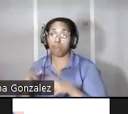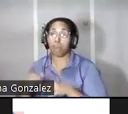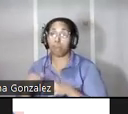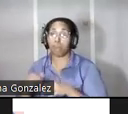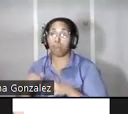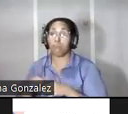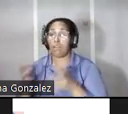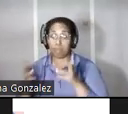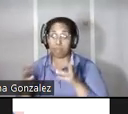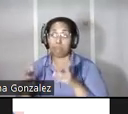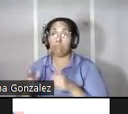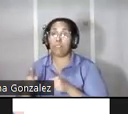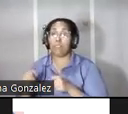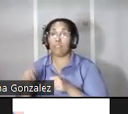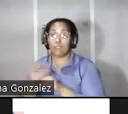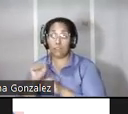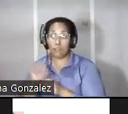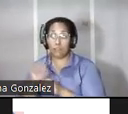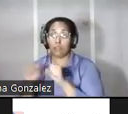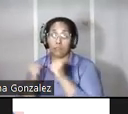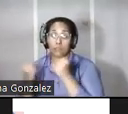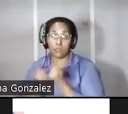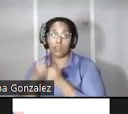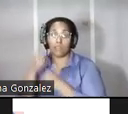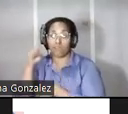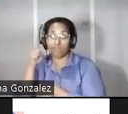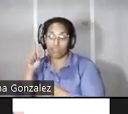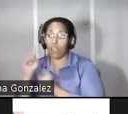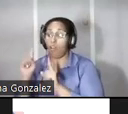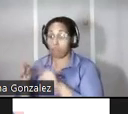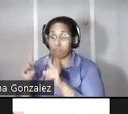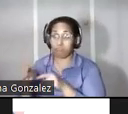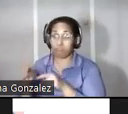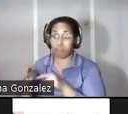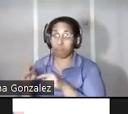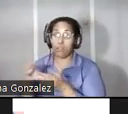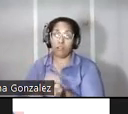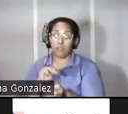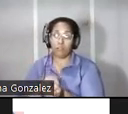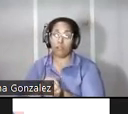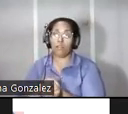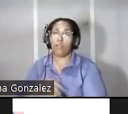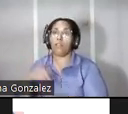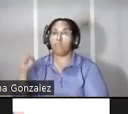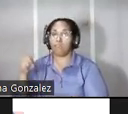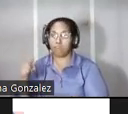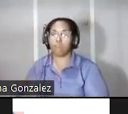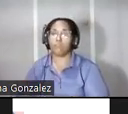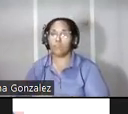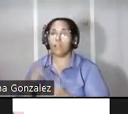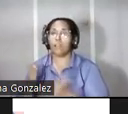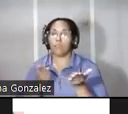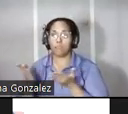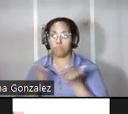infructuosos de una trabajadora social para que se recluyera en un sanatorio a un tuberculoso muy necesitado de